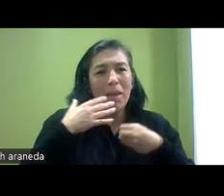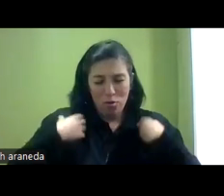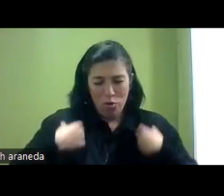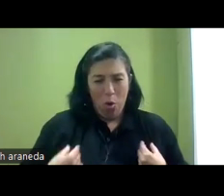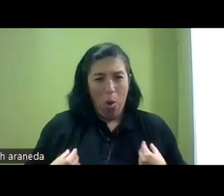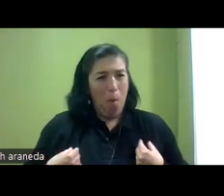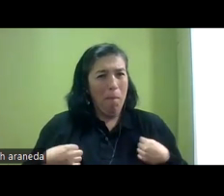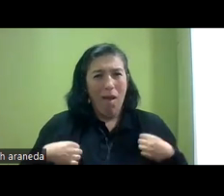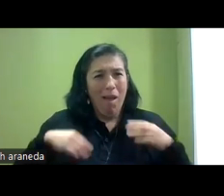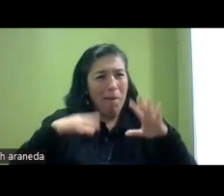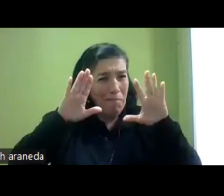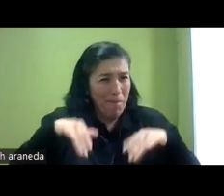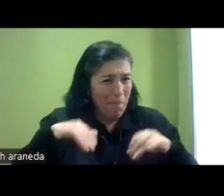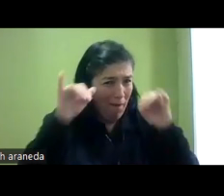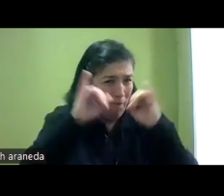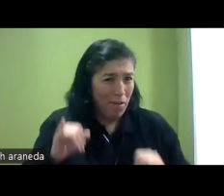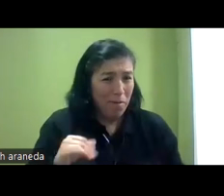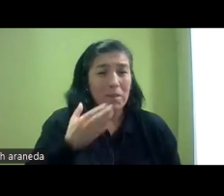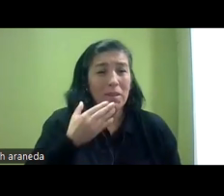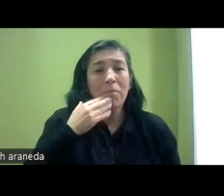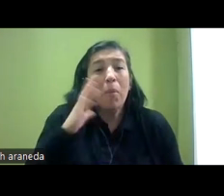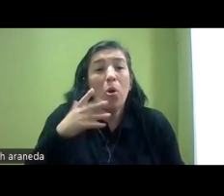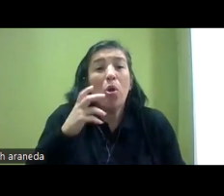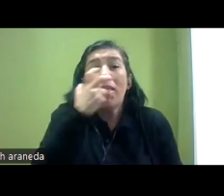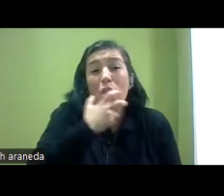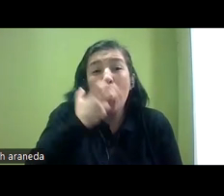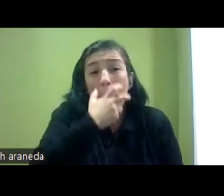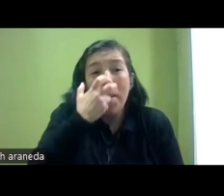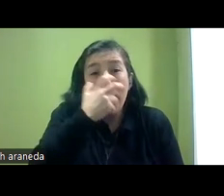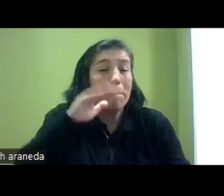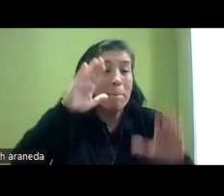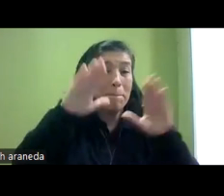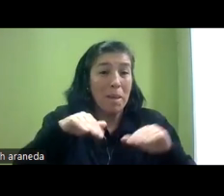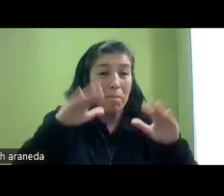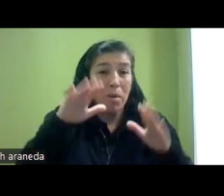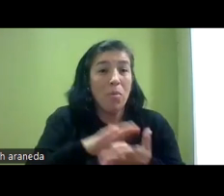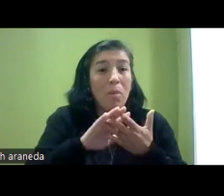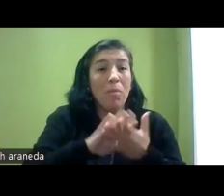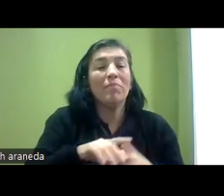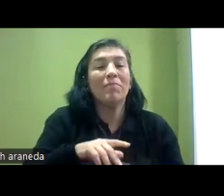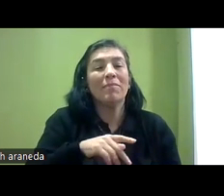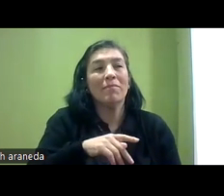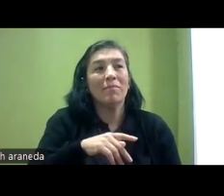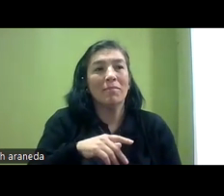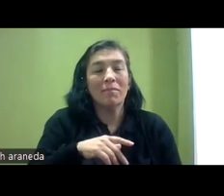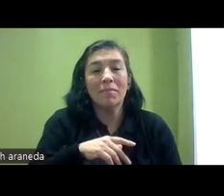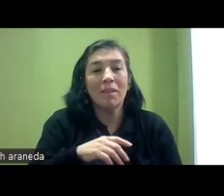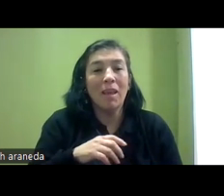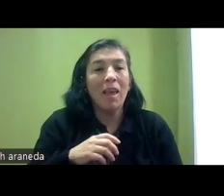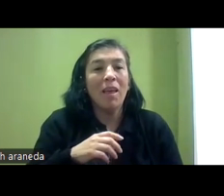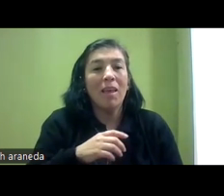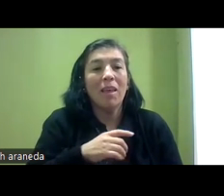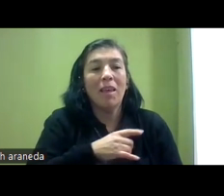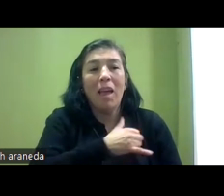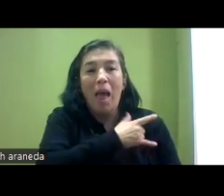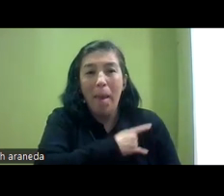probablemente hablaban el mismo idioma, que no es ni quechua ni aymara, y es un idioma